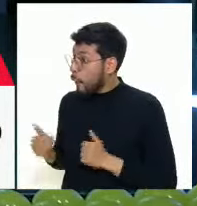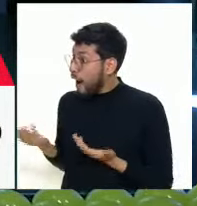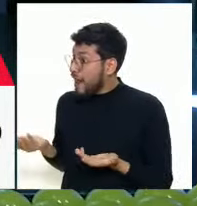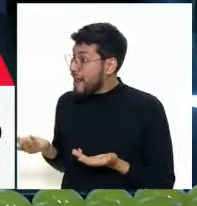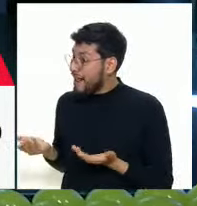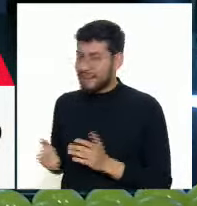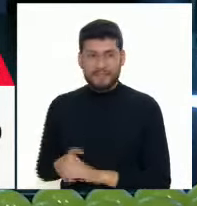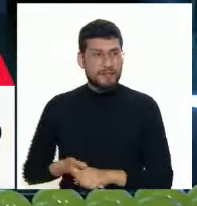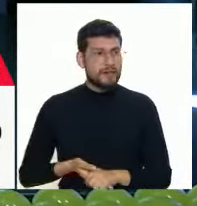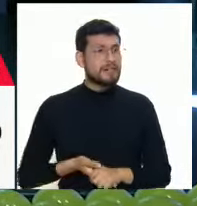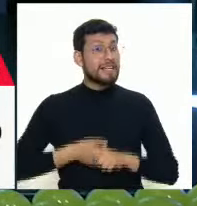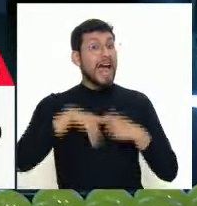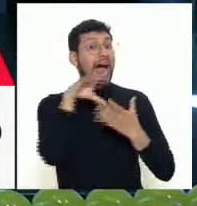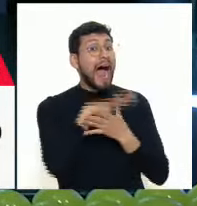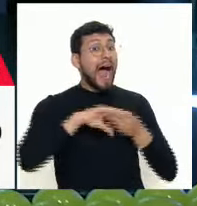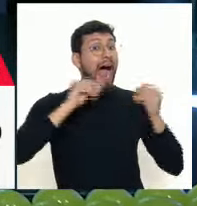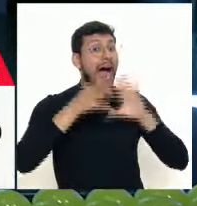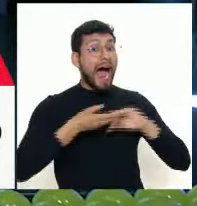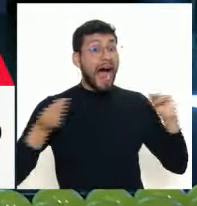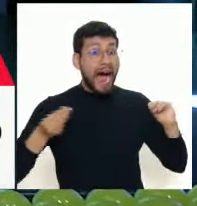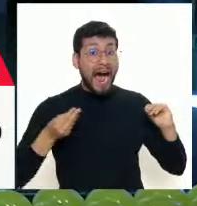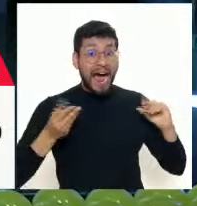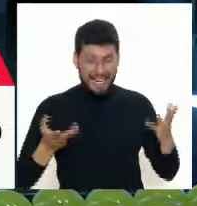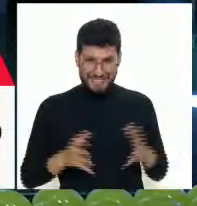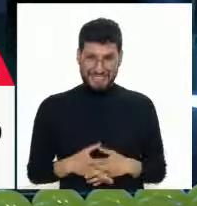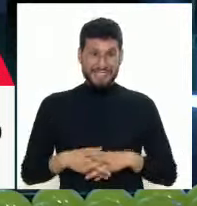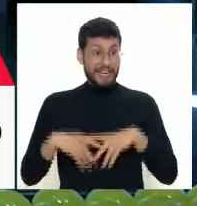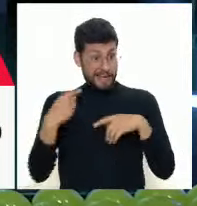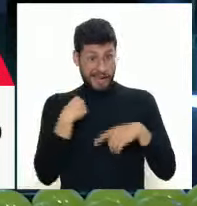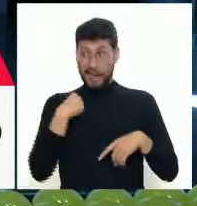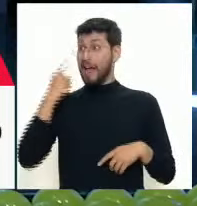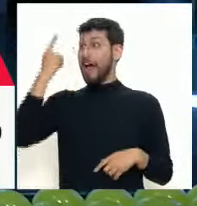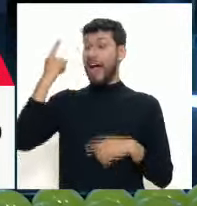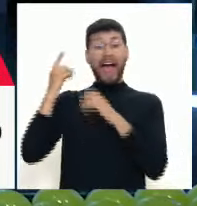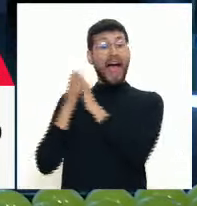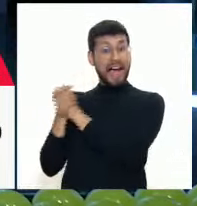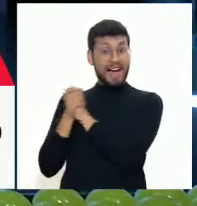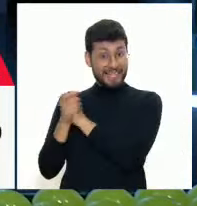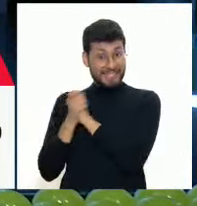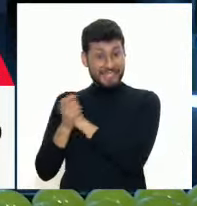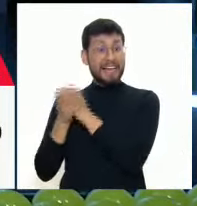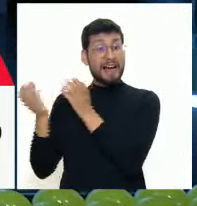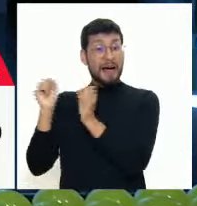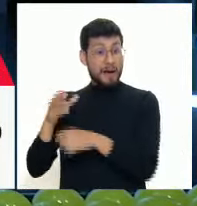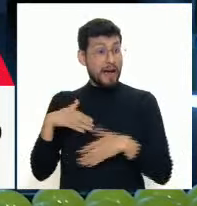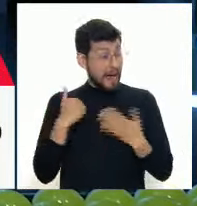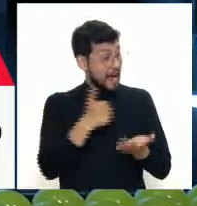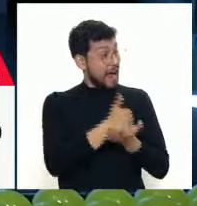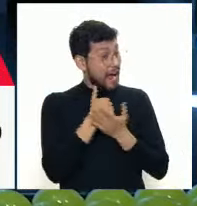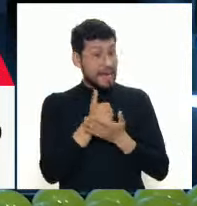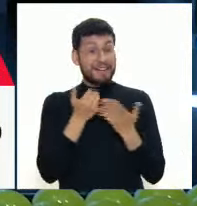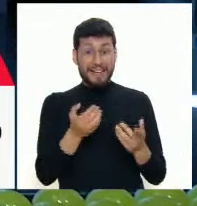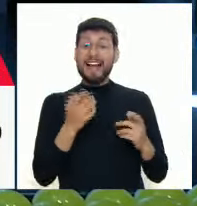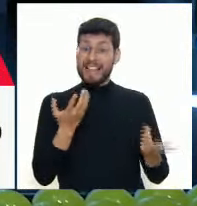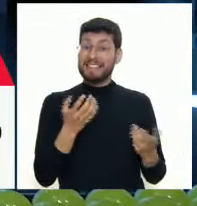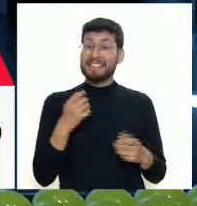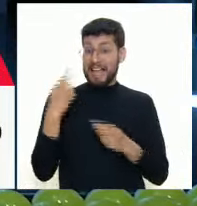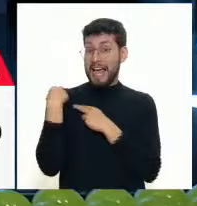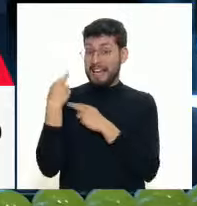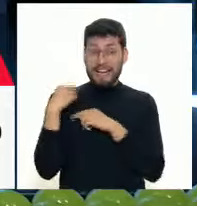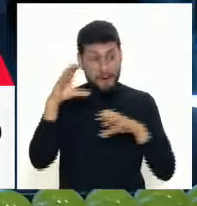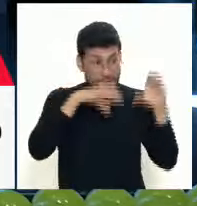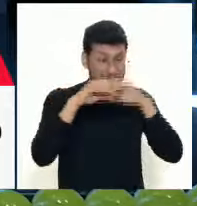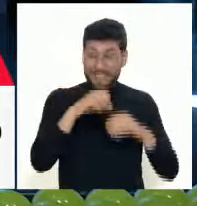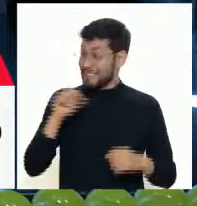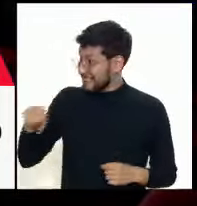¡La historia! Oh, wow. Y yo tengo unos amigos que nos pueden ayudar con esta tarea. ¿Nos quieren